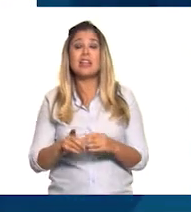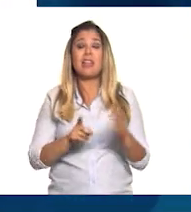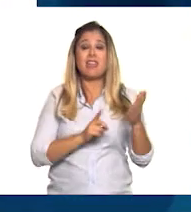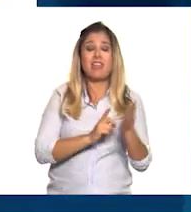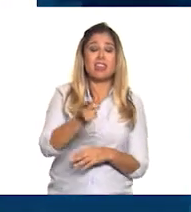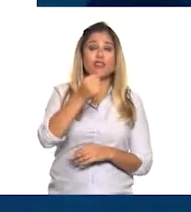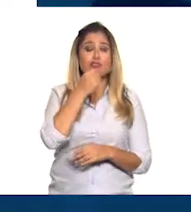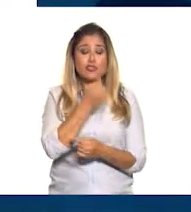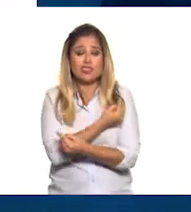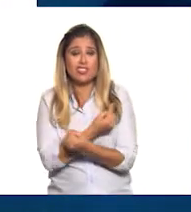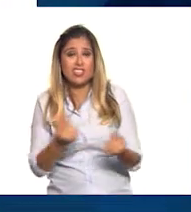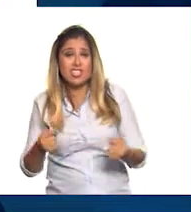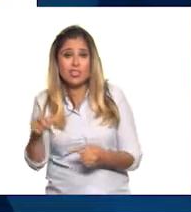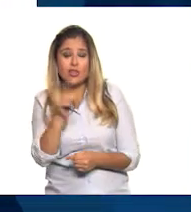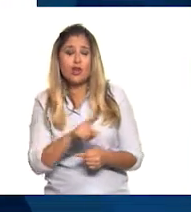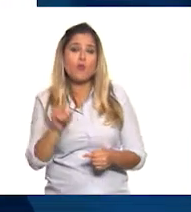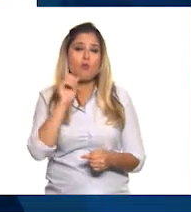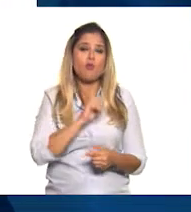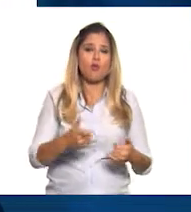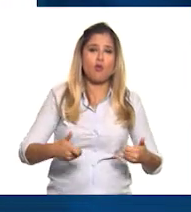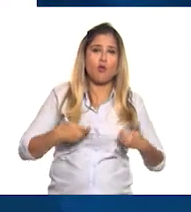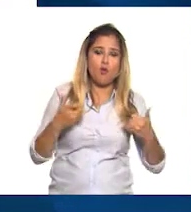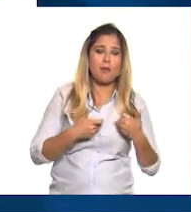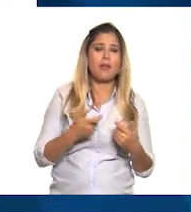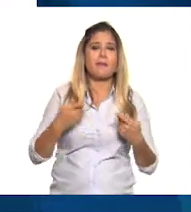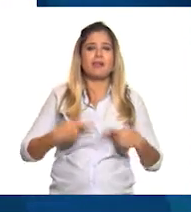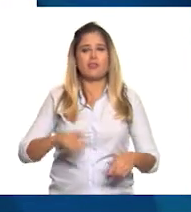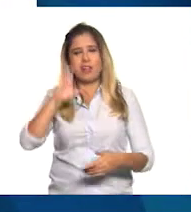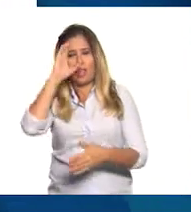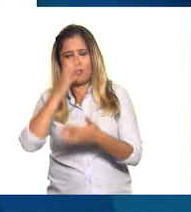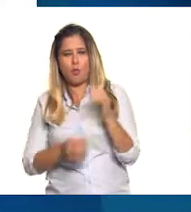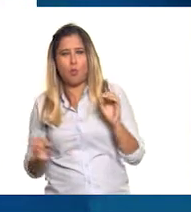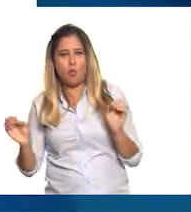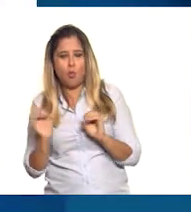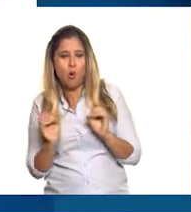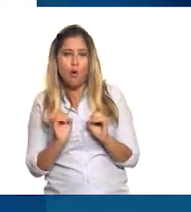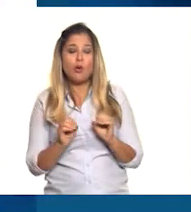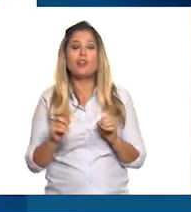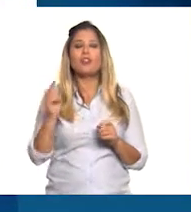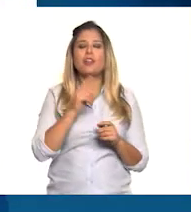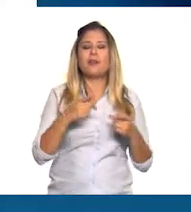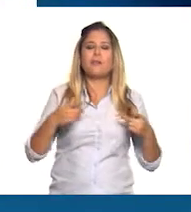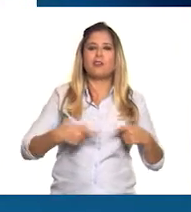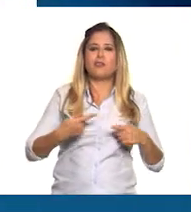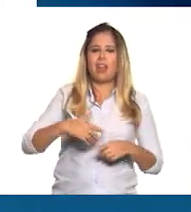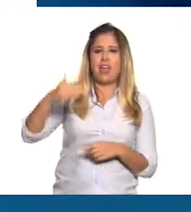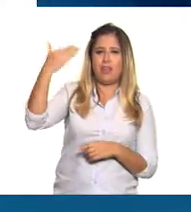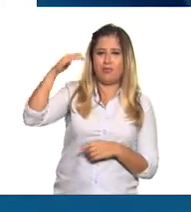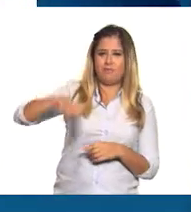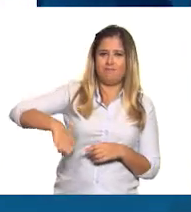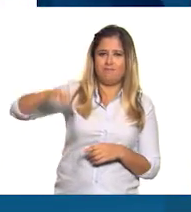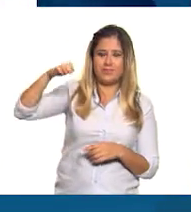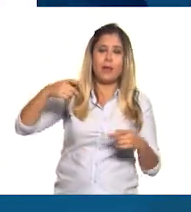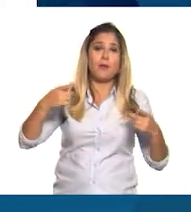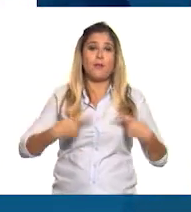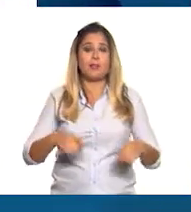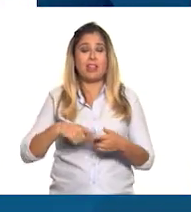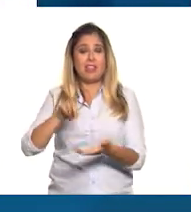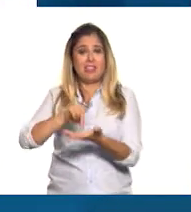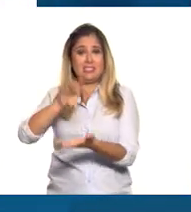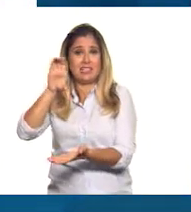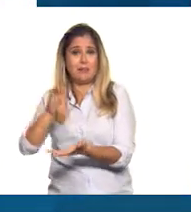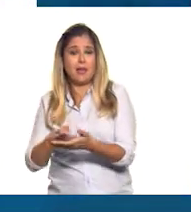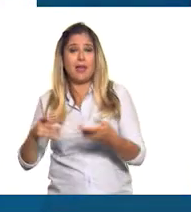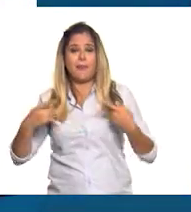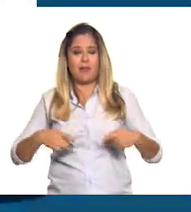niñas y niños, jóvenes, personas no católicas, mujeres, personas adultas, mayores, personas con discapacidad, personas de